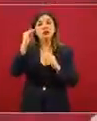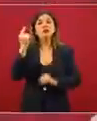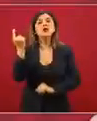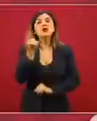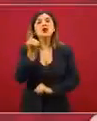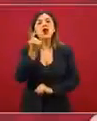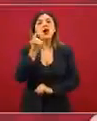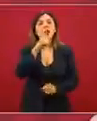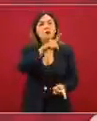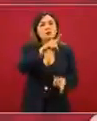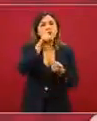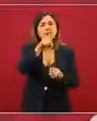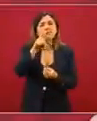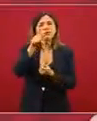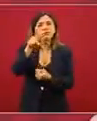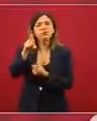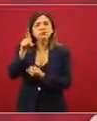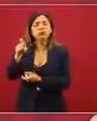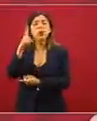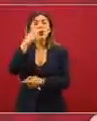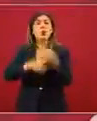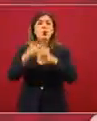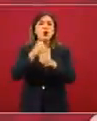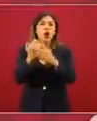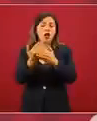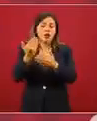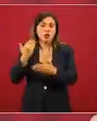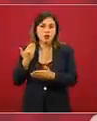se recaudó el año pasado.